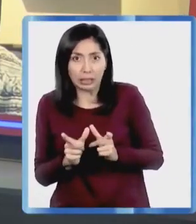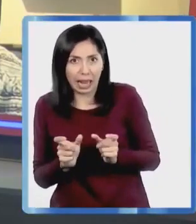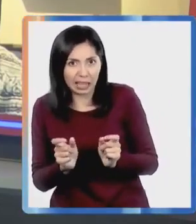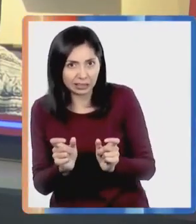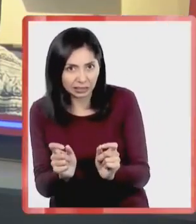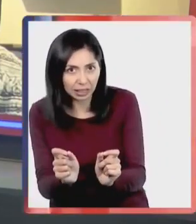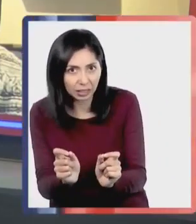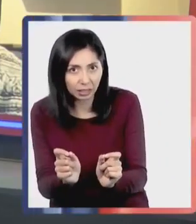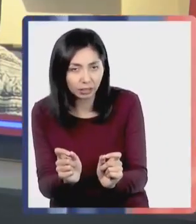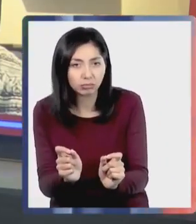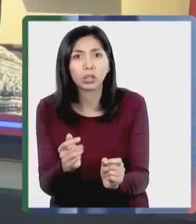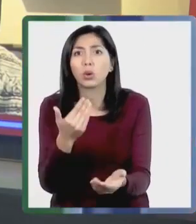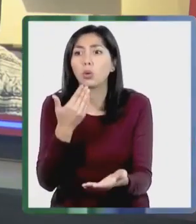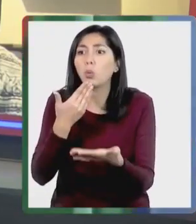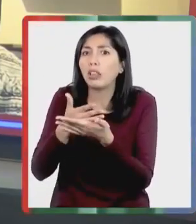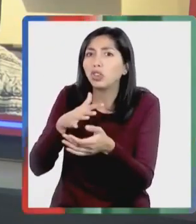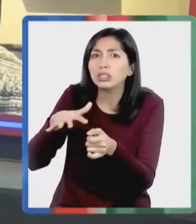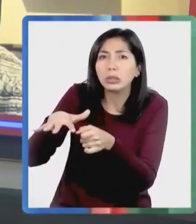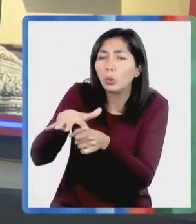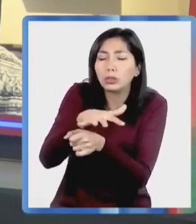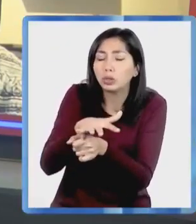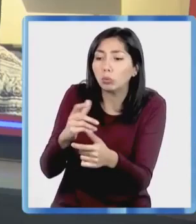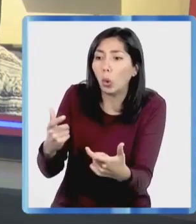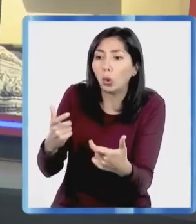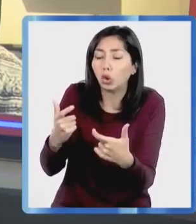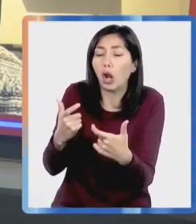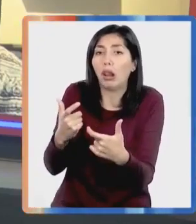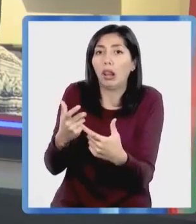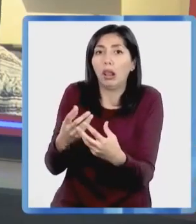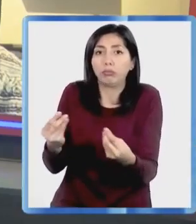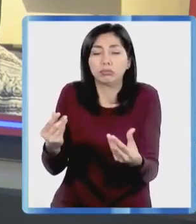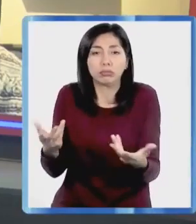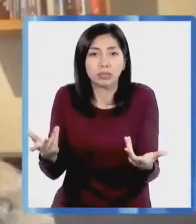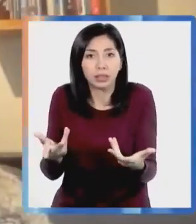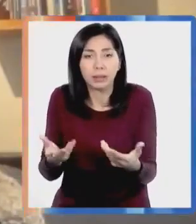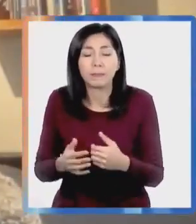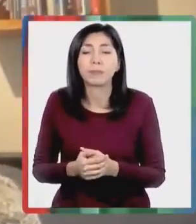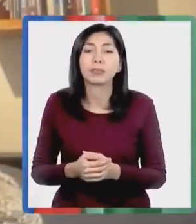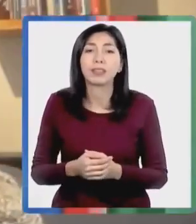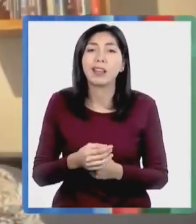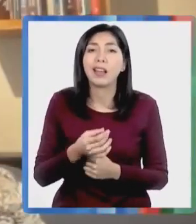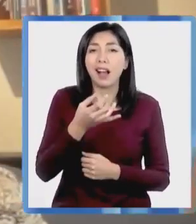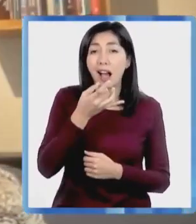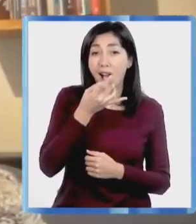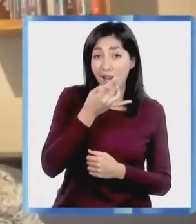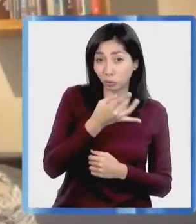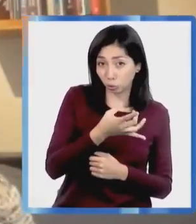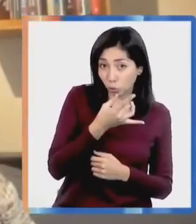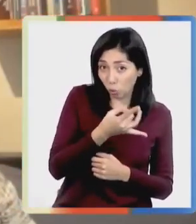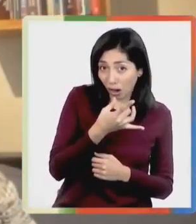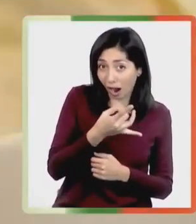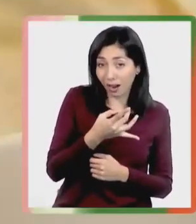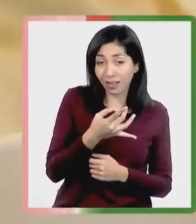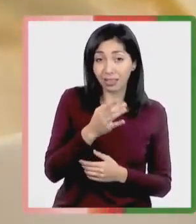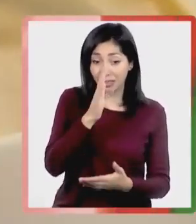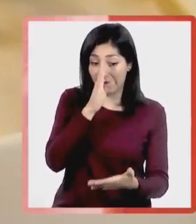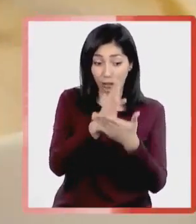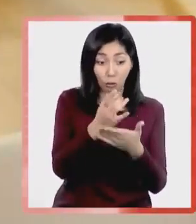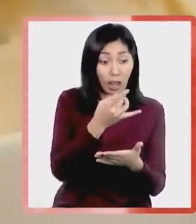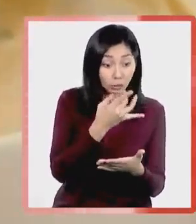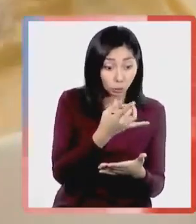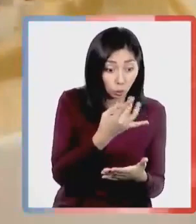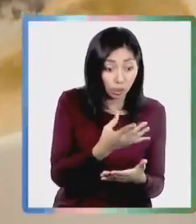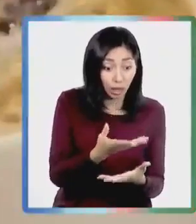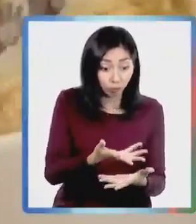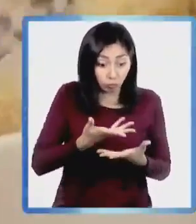diagnóstico de cáncer, ¿cuándo la situación se nos sale de las manos, en definitiva? Más que el azúcar genere un daño